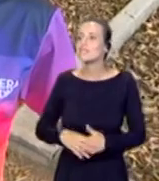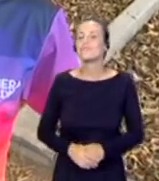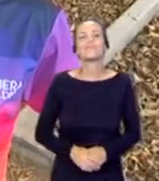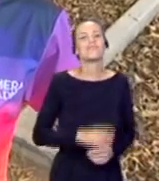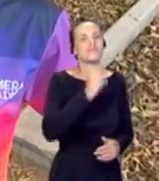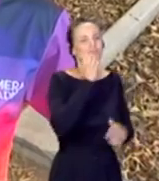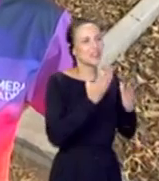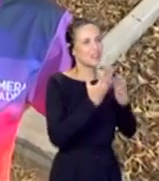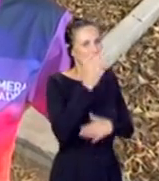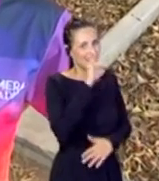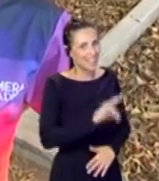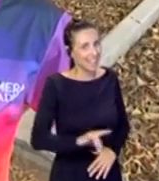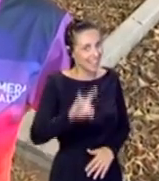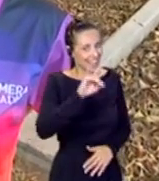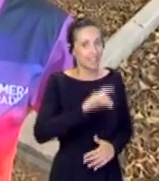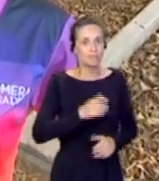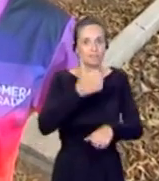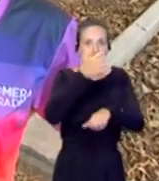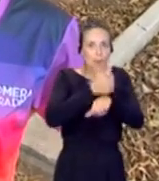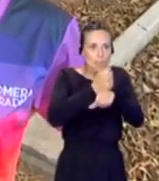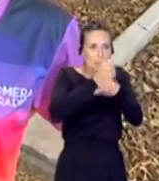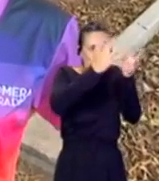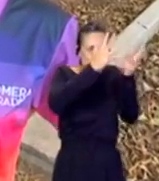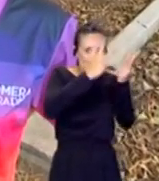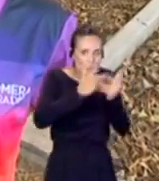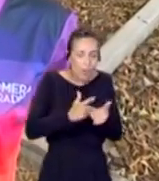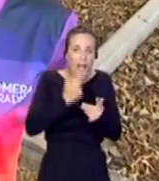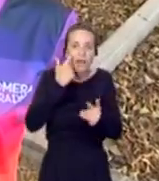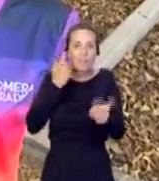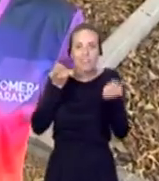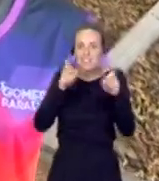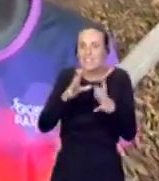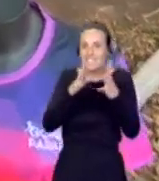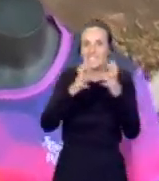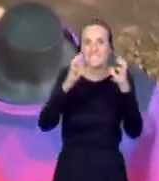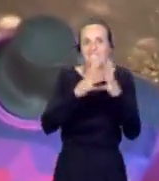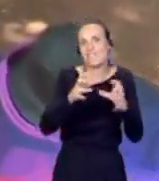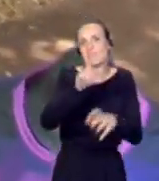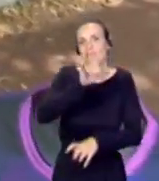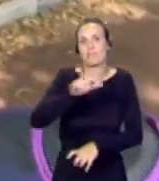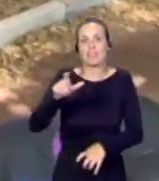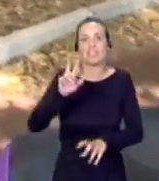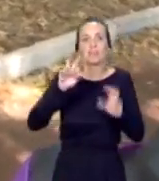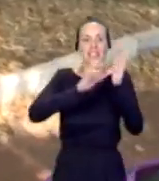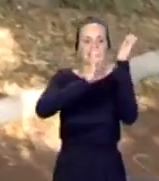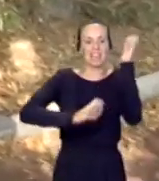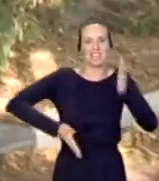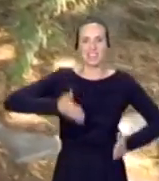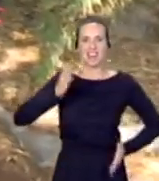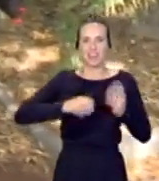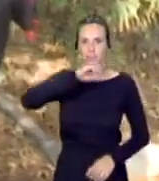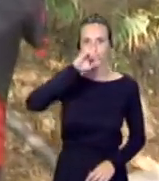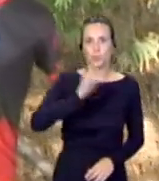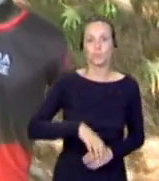Muy buenos días, Canarias. Comienza la cuenta atrás para una de las citas más esperadas para los amantes del trail running. Estamos hablando